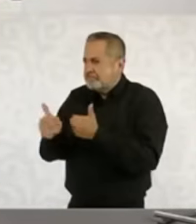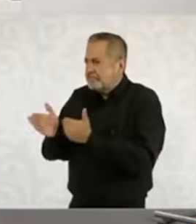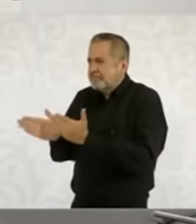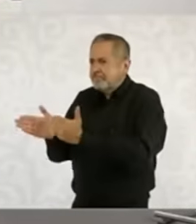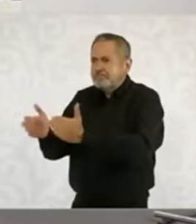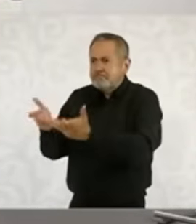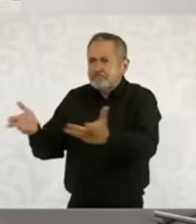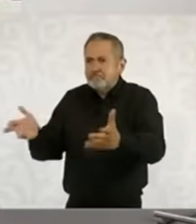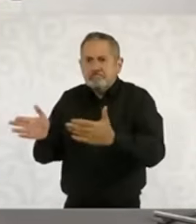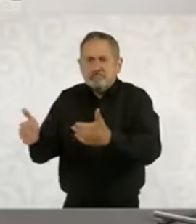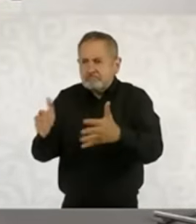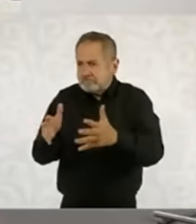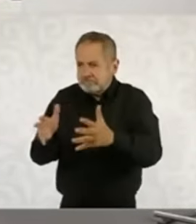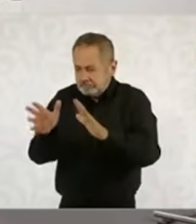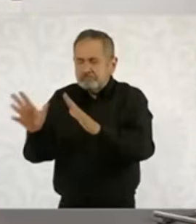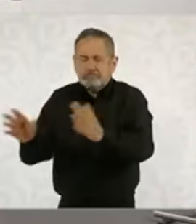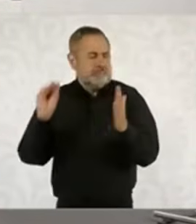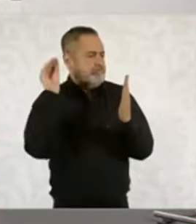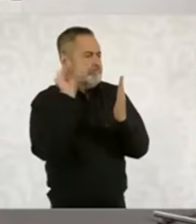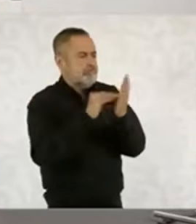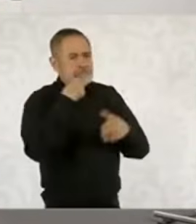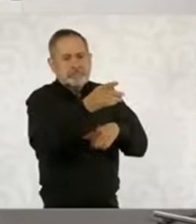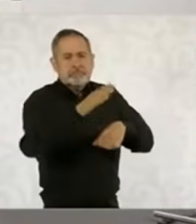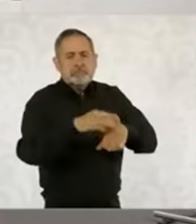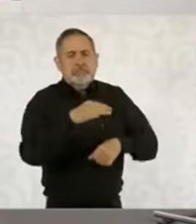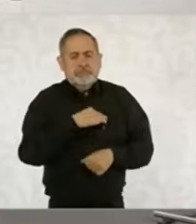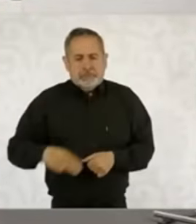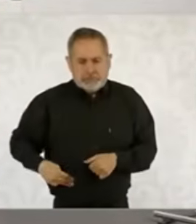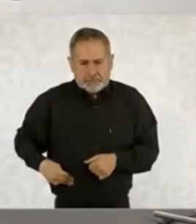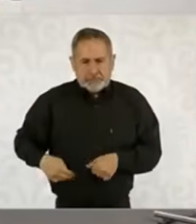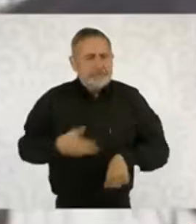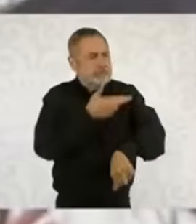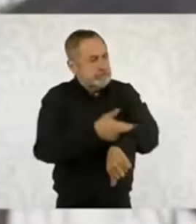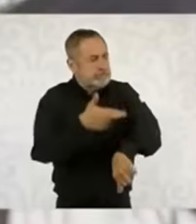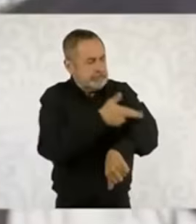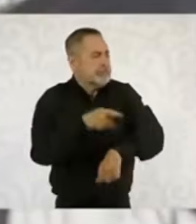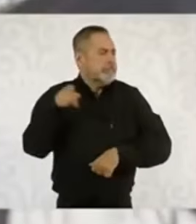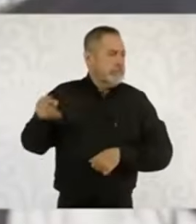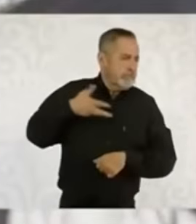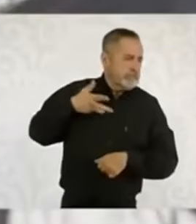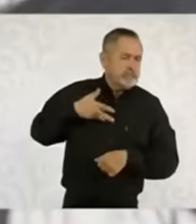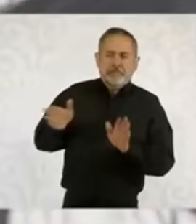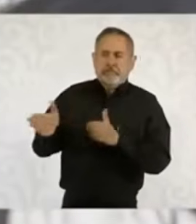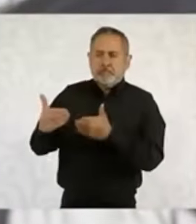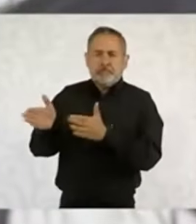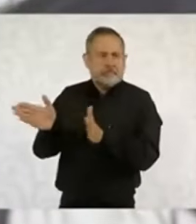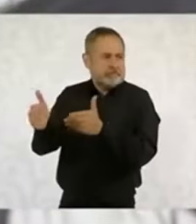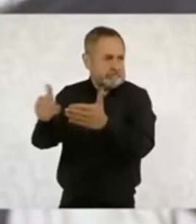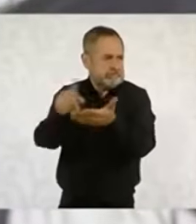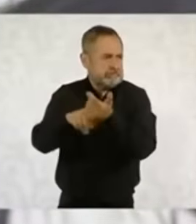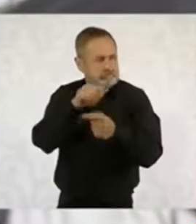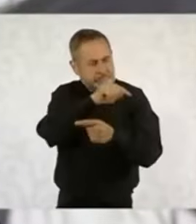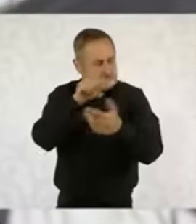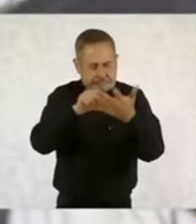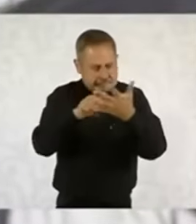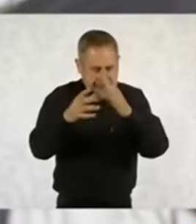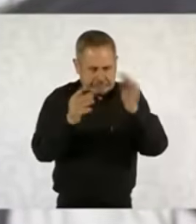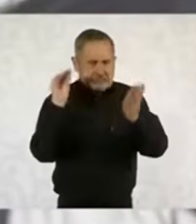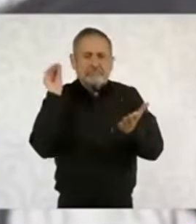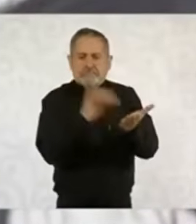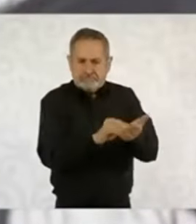esto se registra ante las autoridades municipales y estatales, en el catastro y en el registro público de la